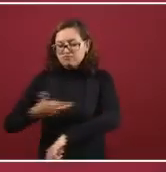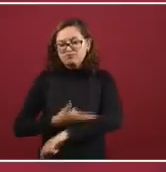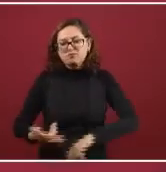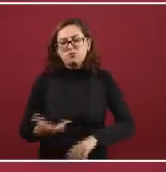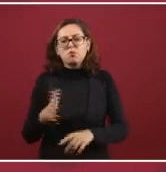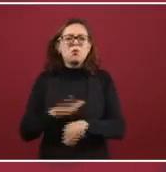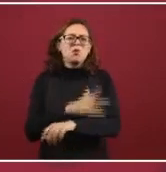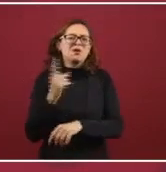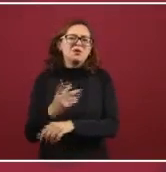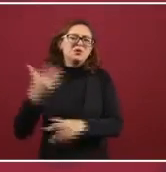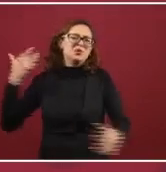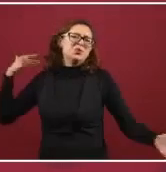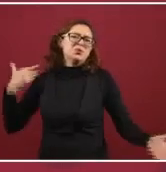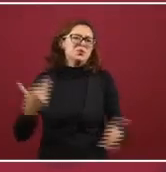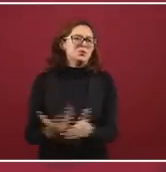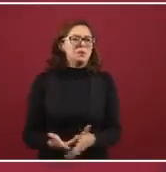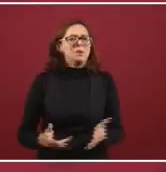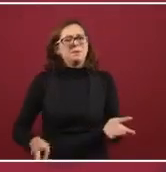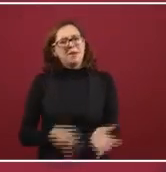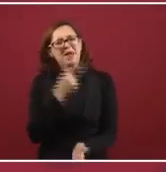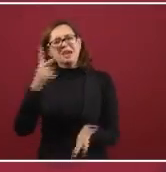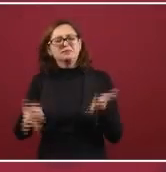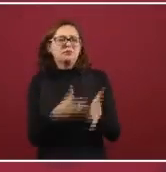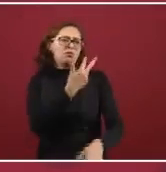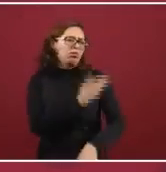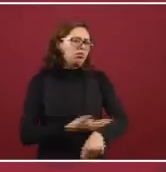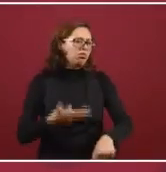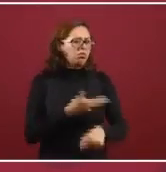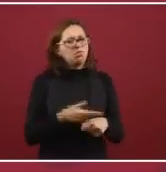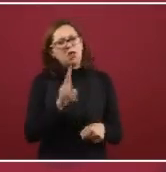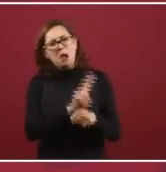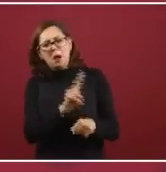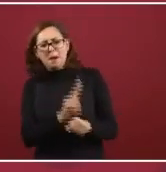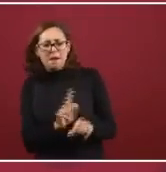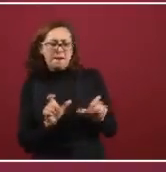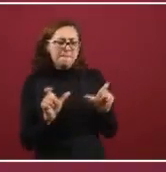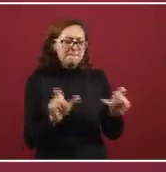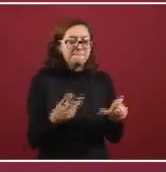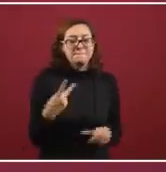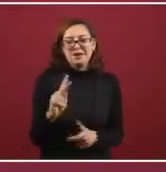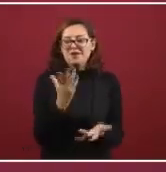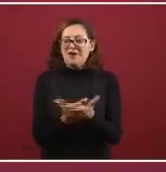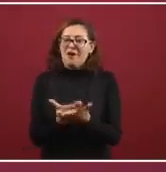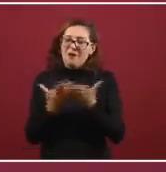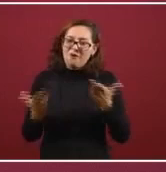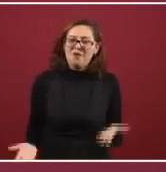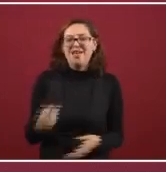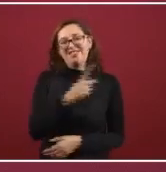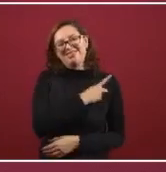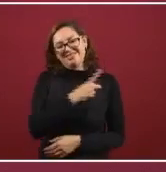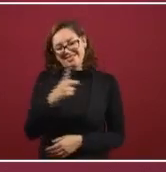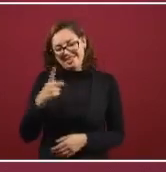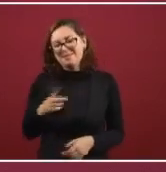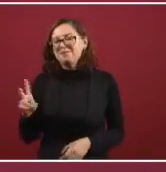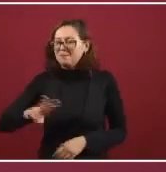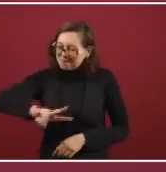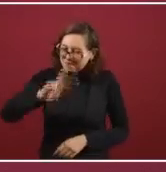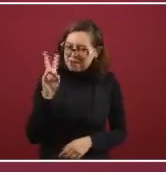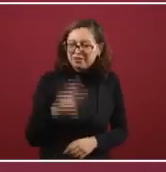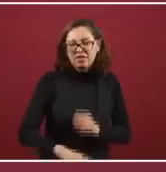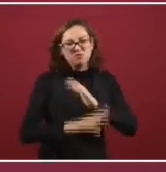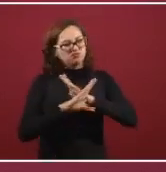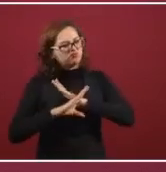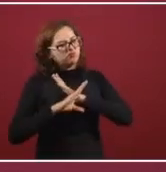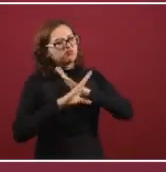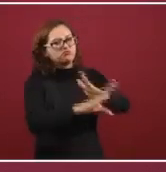cierto, en la historia, pero ahora se pretende que se tenga un impacto real en lo que es el trasiego de armas hacia México, que es uno de los